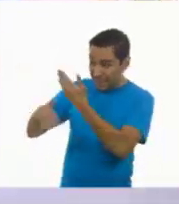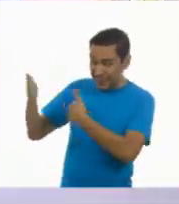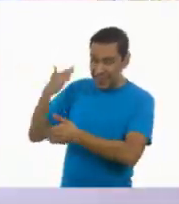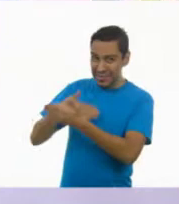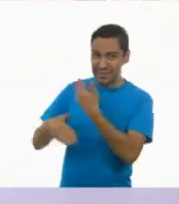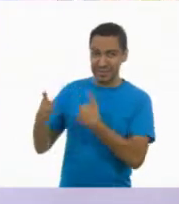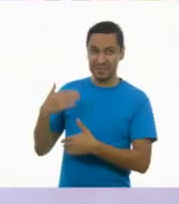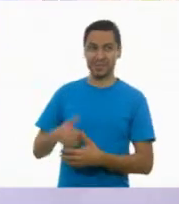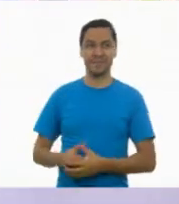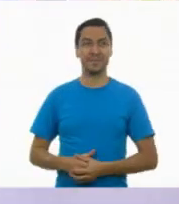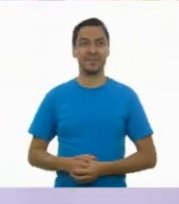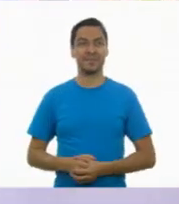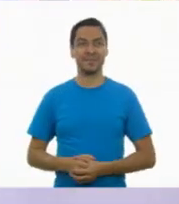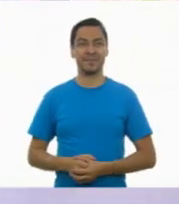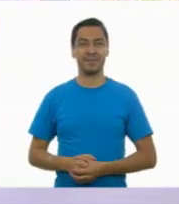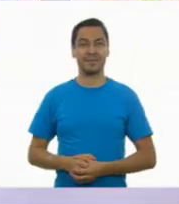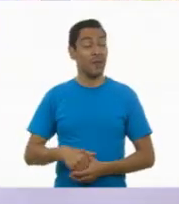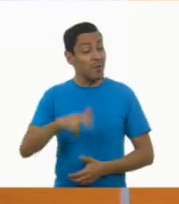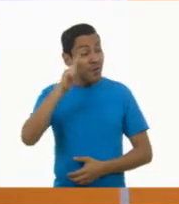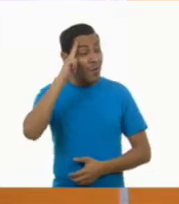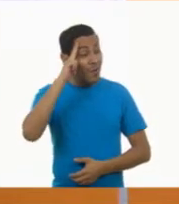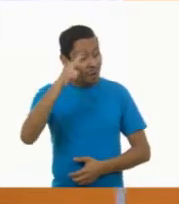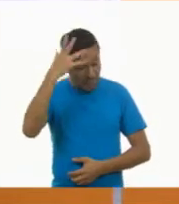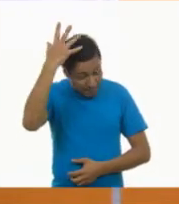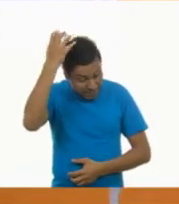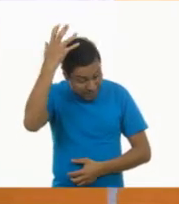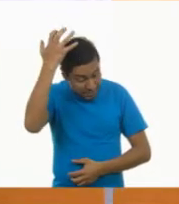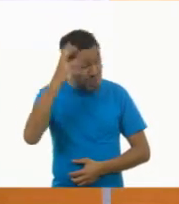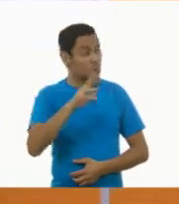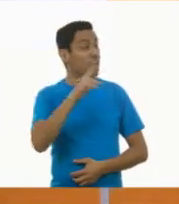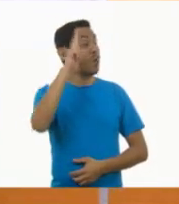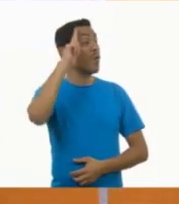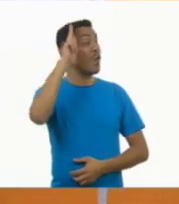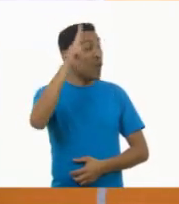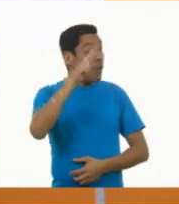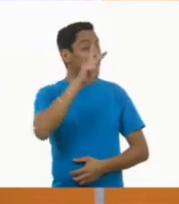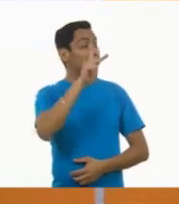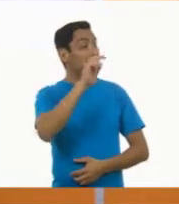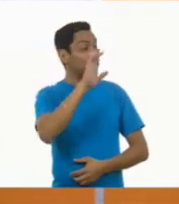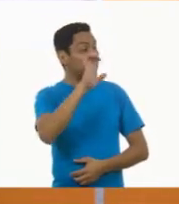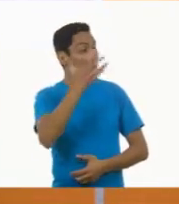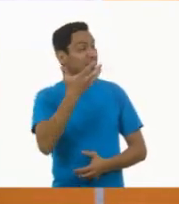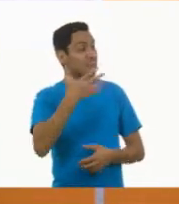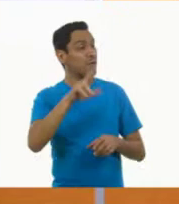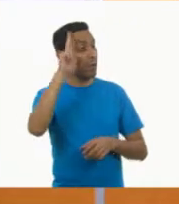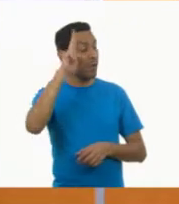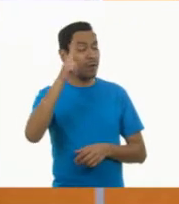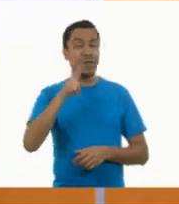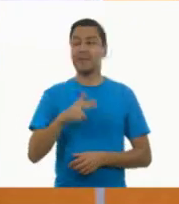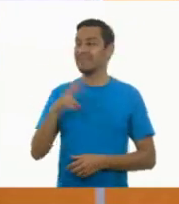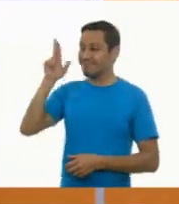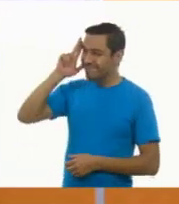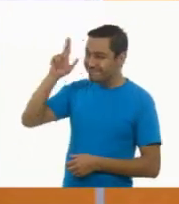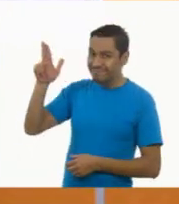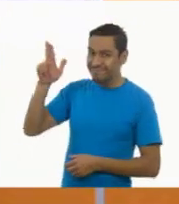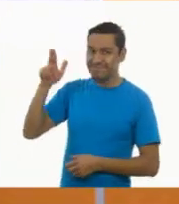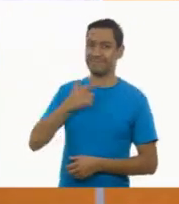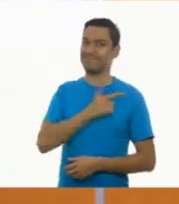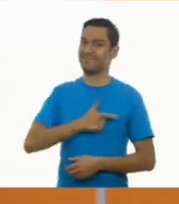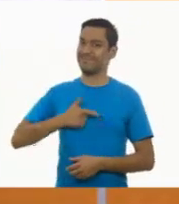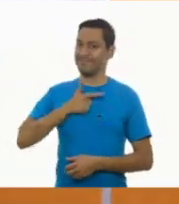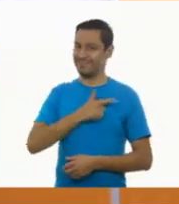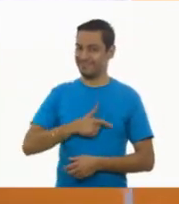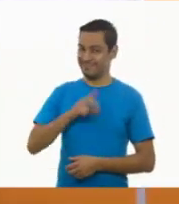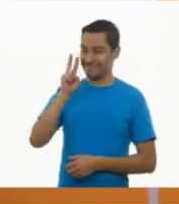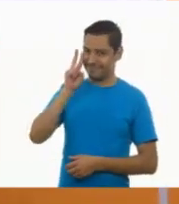¡Hola! ¡Hola! ¡Hola, Panchito! ¡Hola, Pepe! ¡Hola! Nuevamente me da un gusto enorme estar con ustedes,